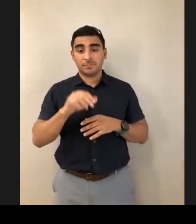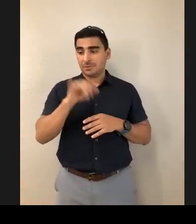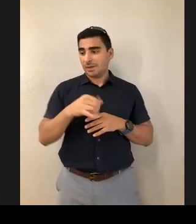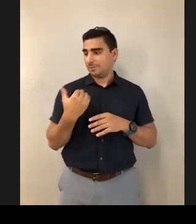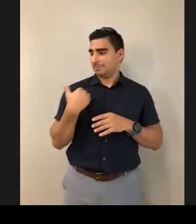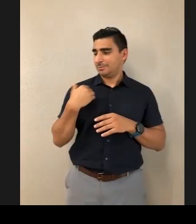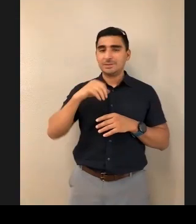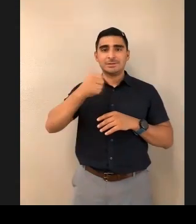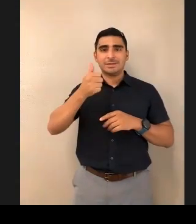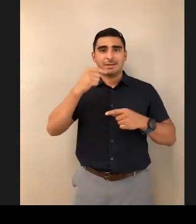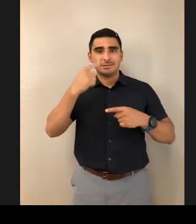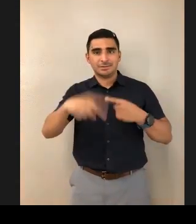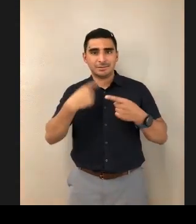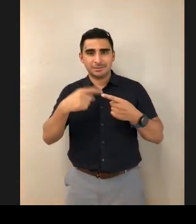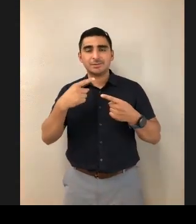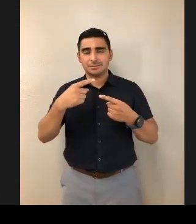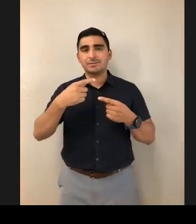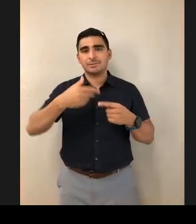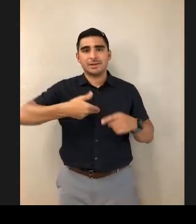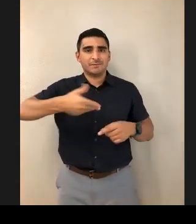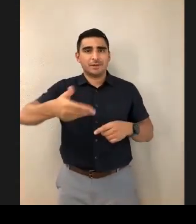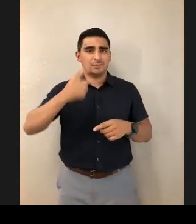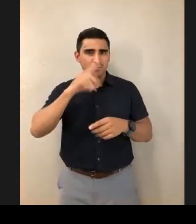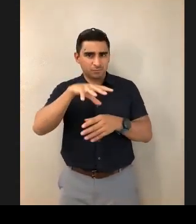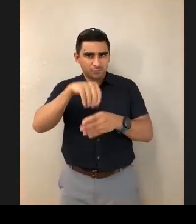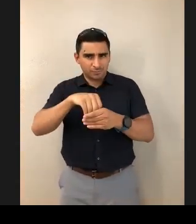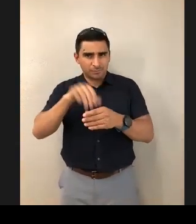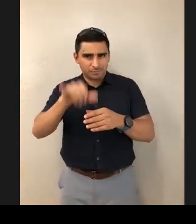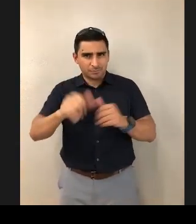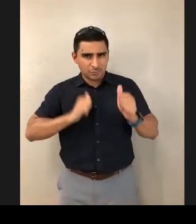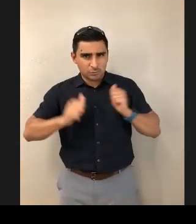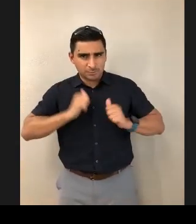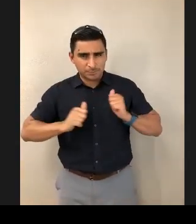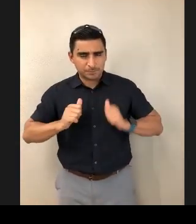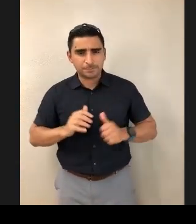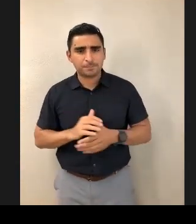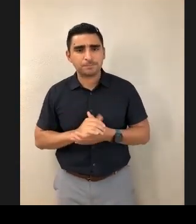tenso y me eligieron participar.